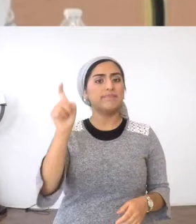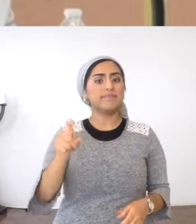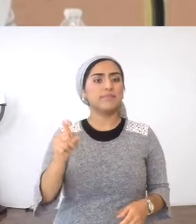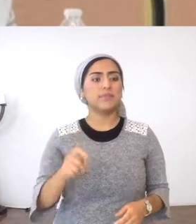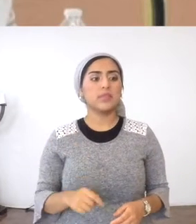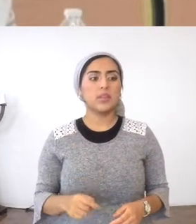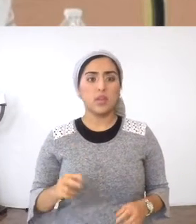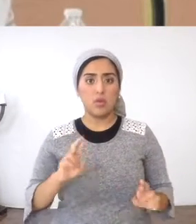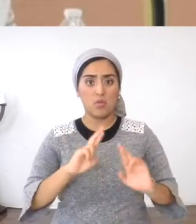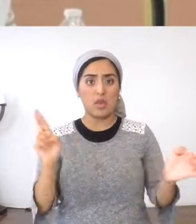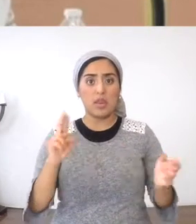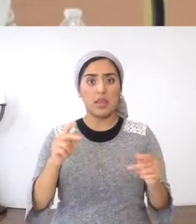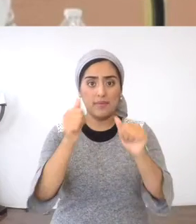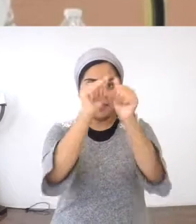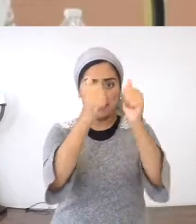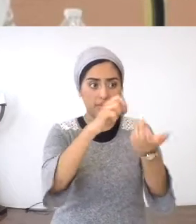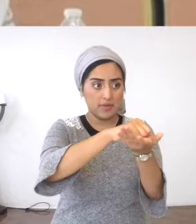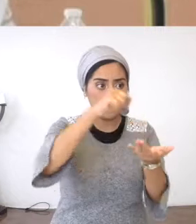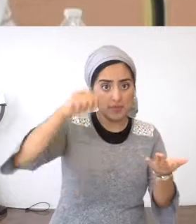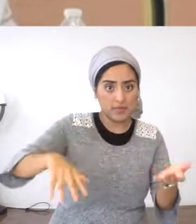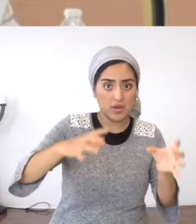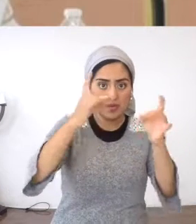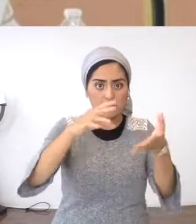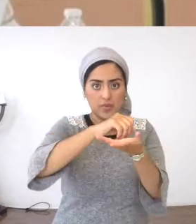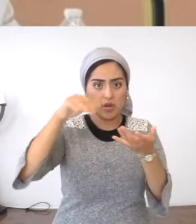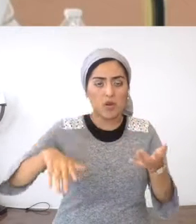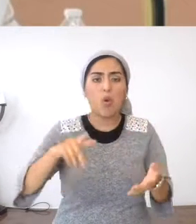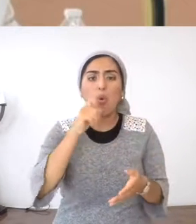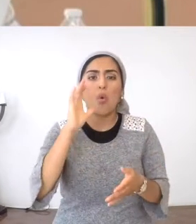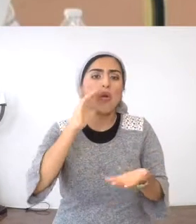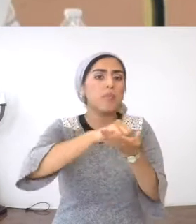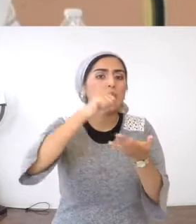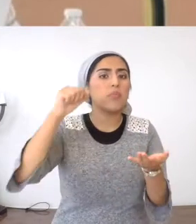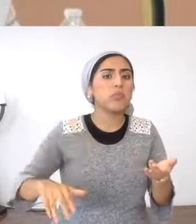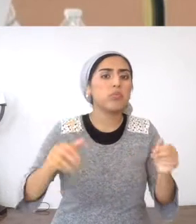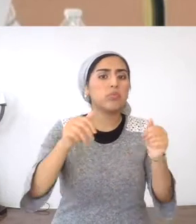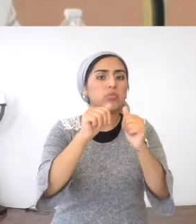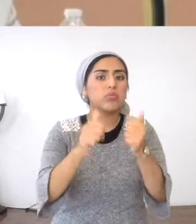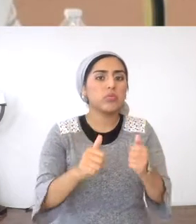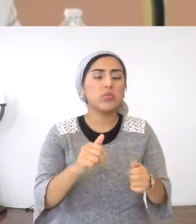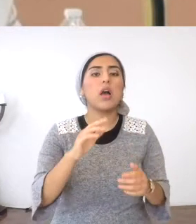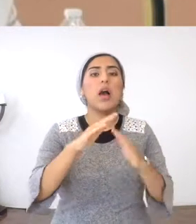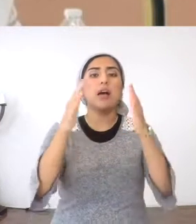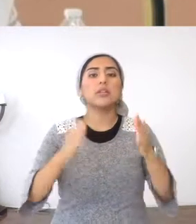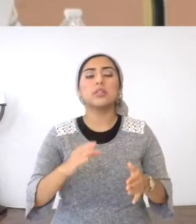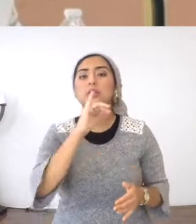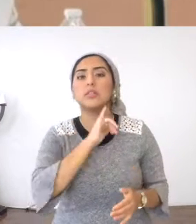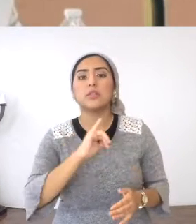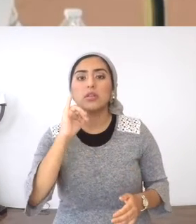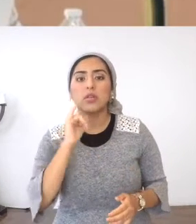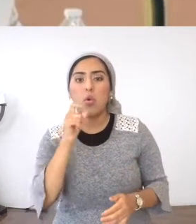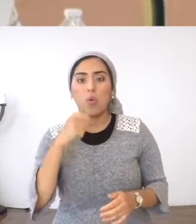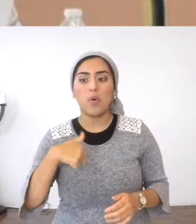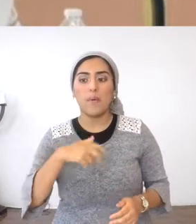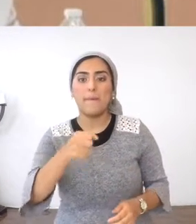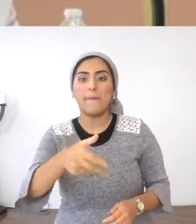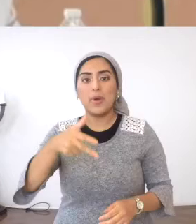acaso La pregunta es Ya quitaron Las abominaciones ¿Quién va a quitar Las abominaciones? La casa de Israel